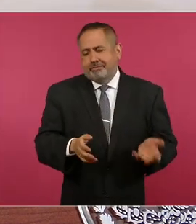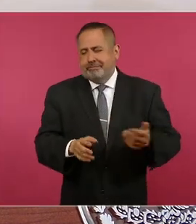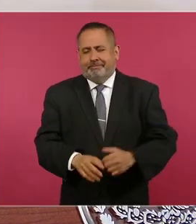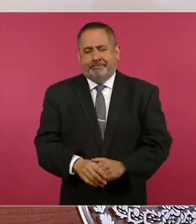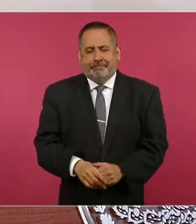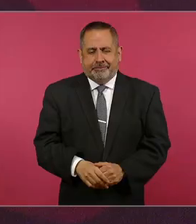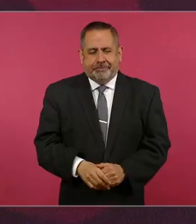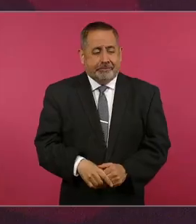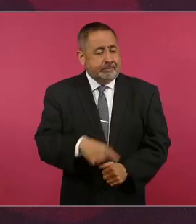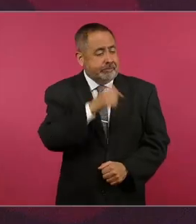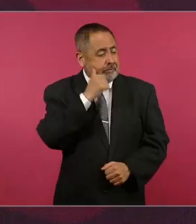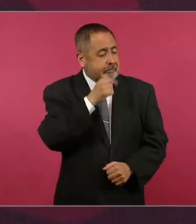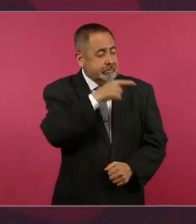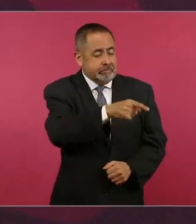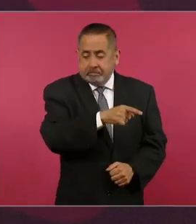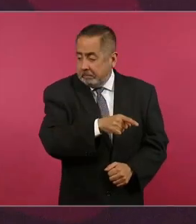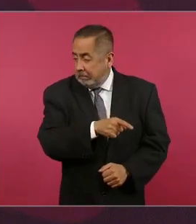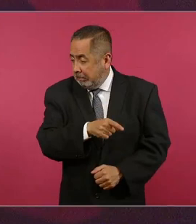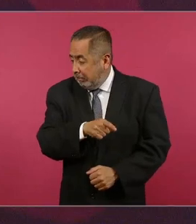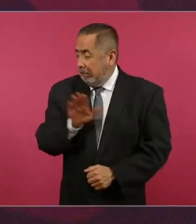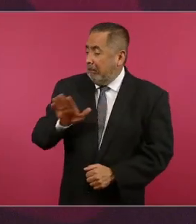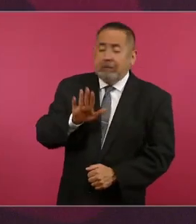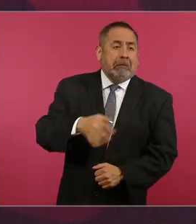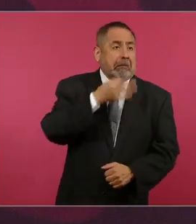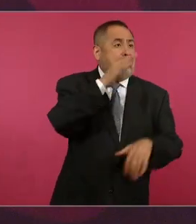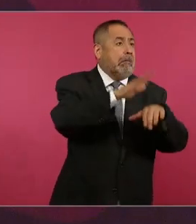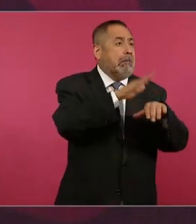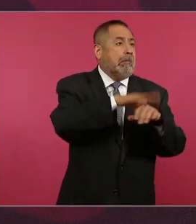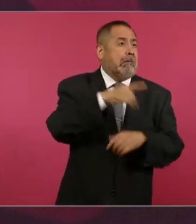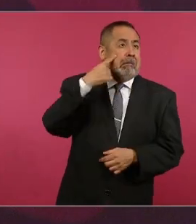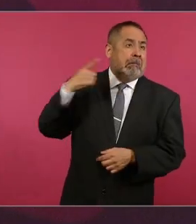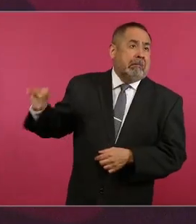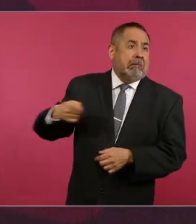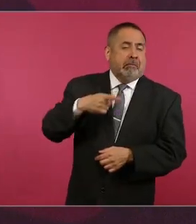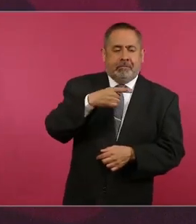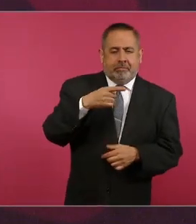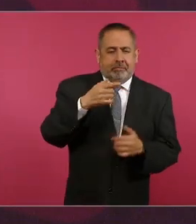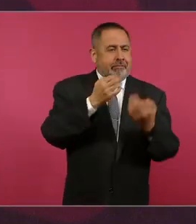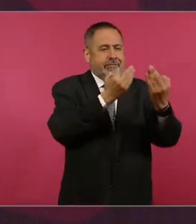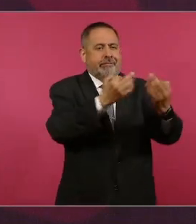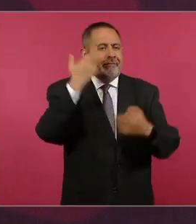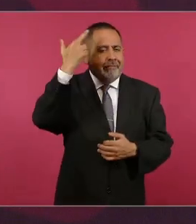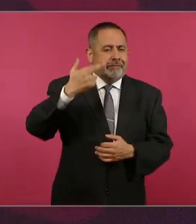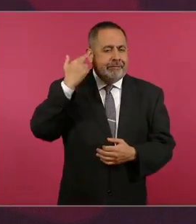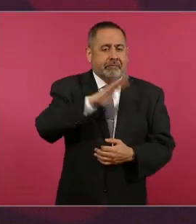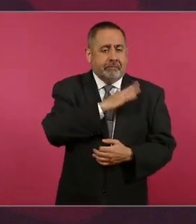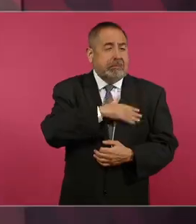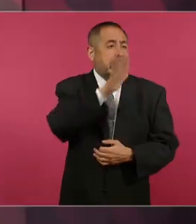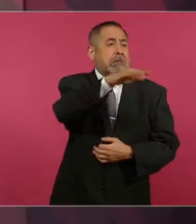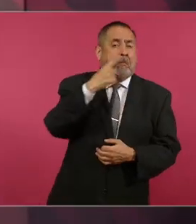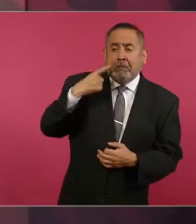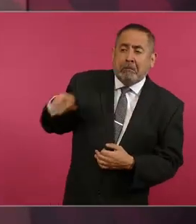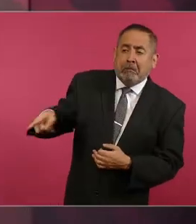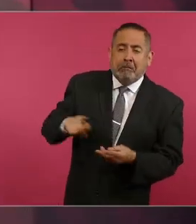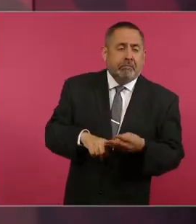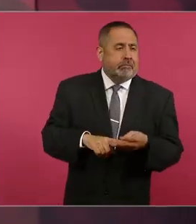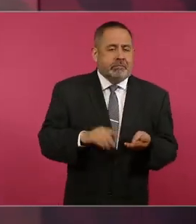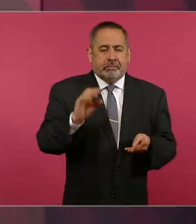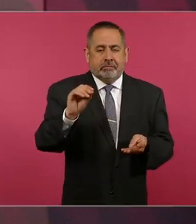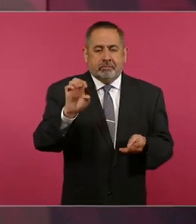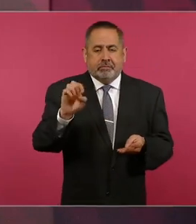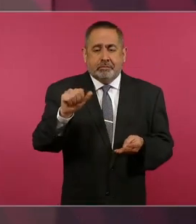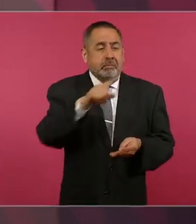y van cada vez que pueden a quejarse con el rey de España y a la OEA